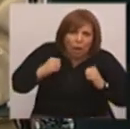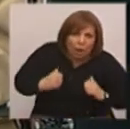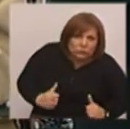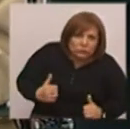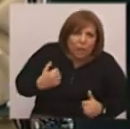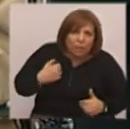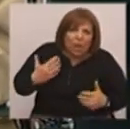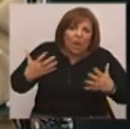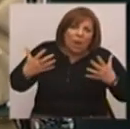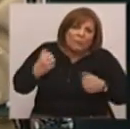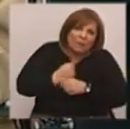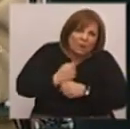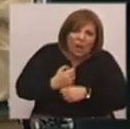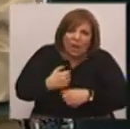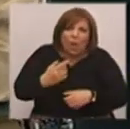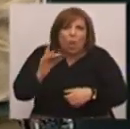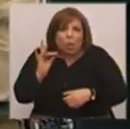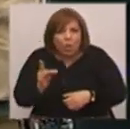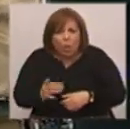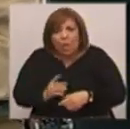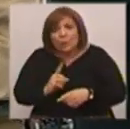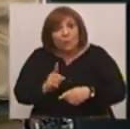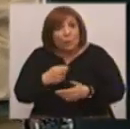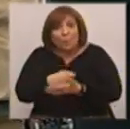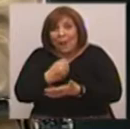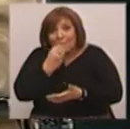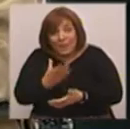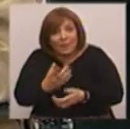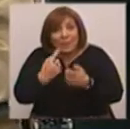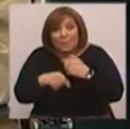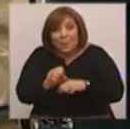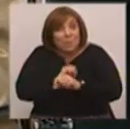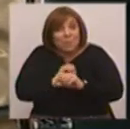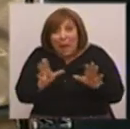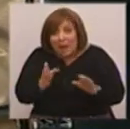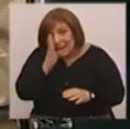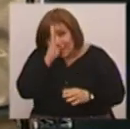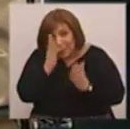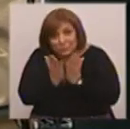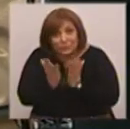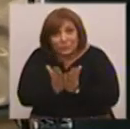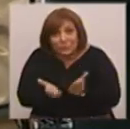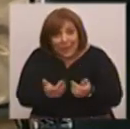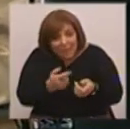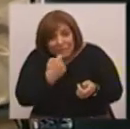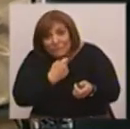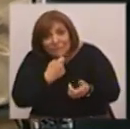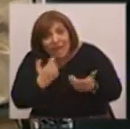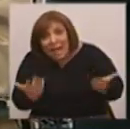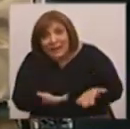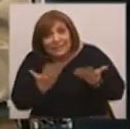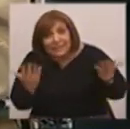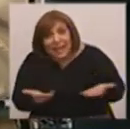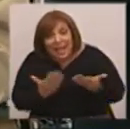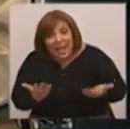que realmente no son los mejores pagos. Pero también vienen muy mal formados muchachos jóvenes, que les cuesta tomar